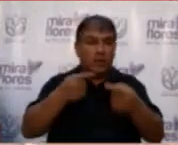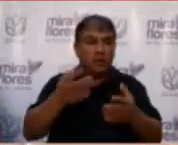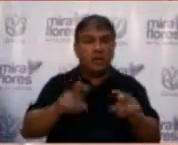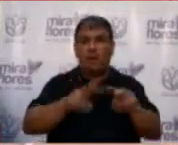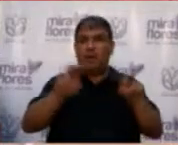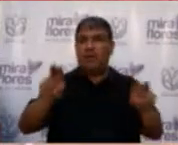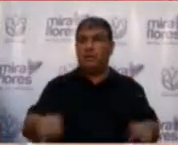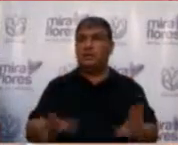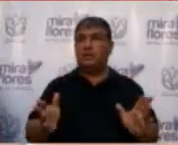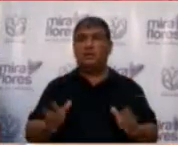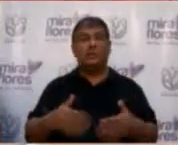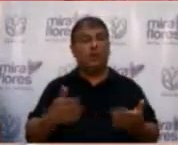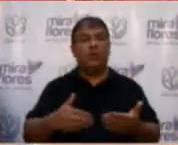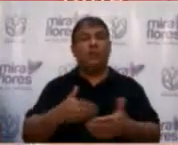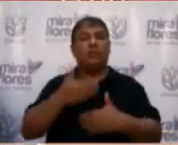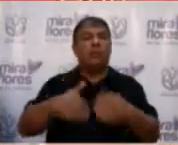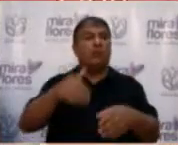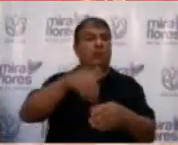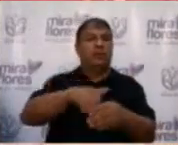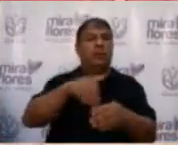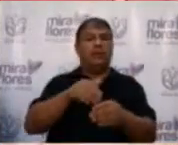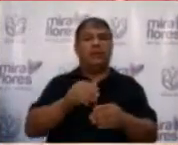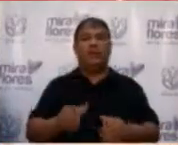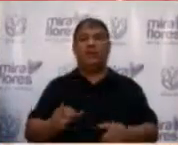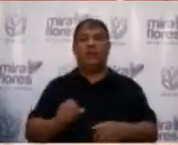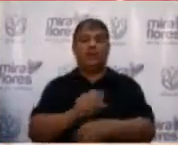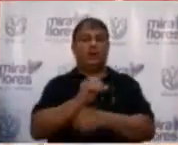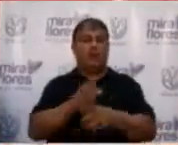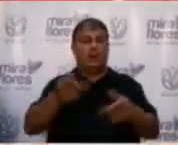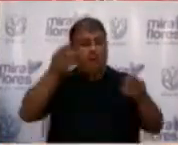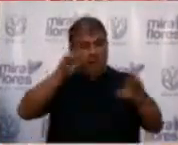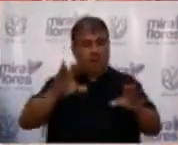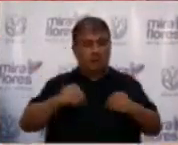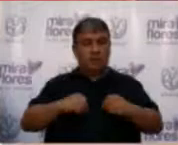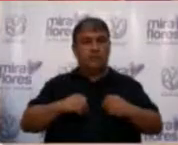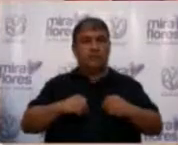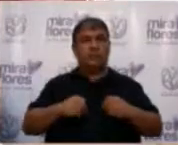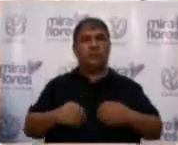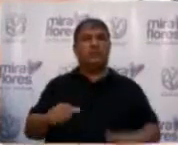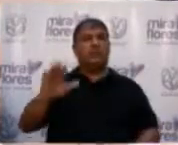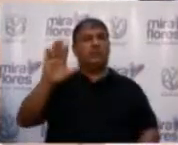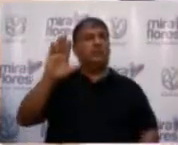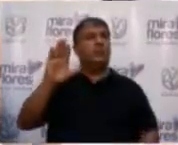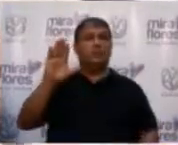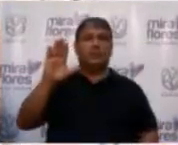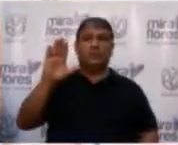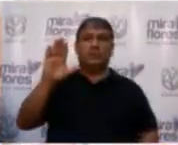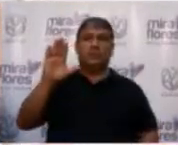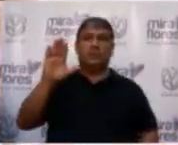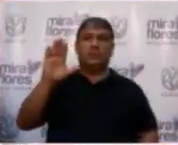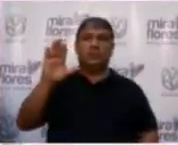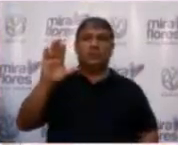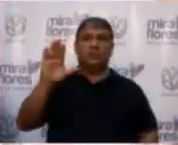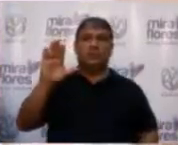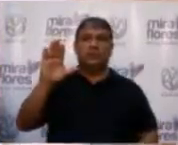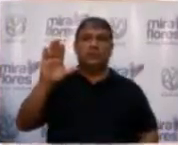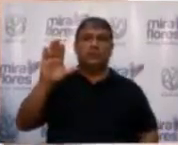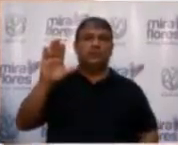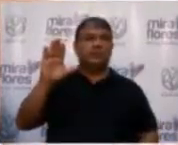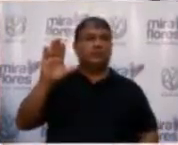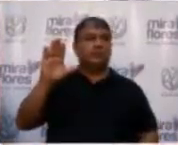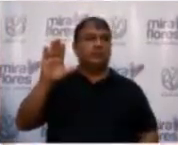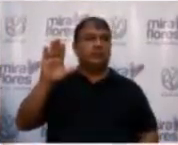mesa? Si no hay, procederemos a votar. Aquellos miembros del Consejo que estén a favor de aprobar lo que hemos discutido, si no se expresaron en señal de